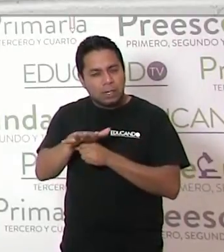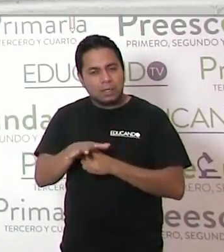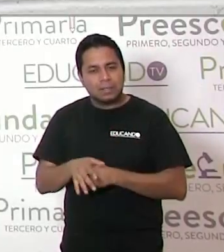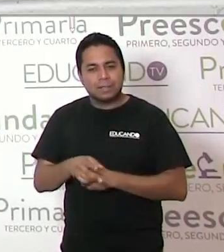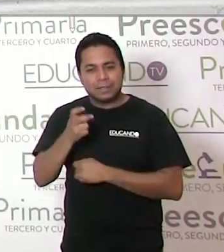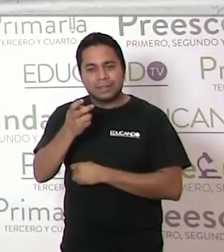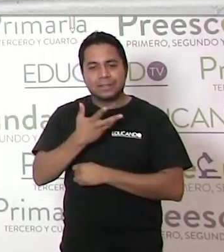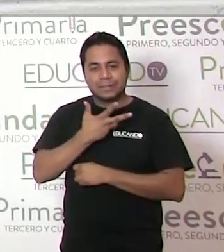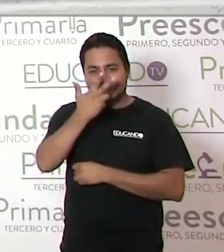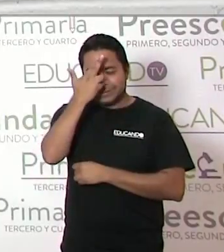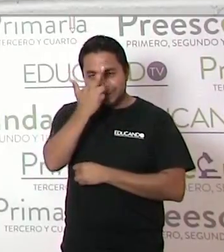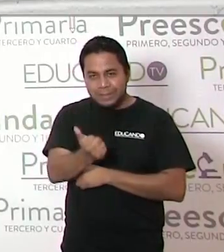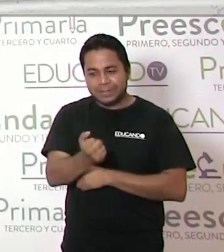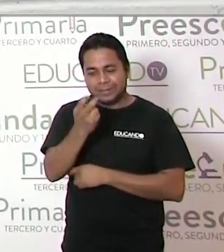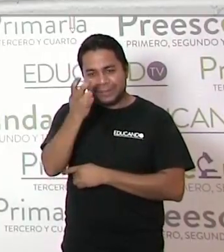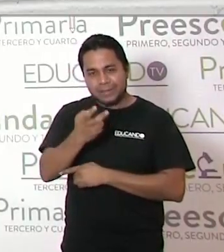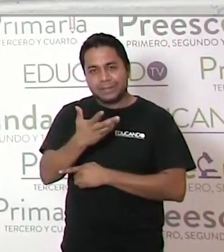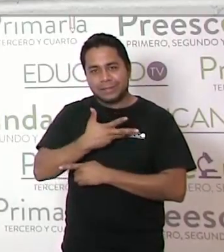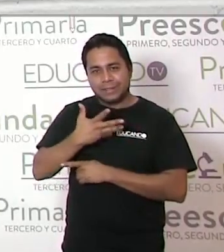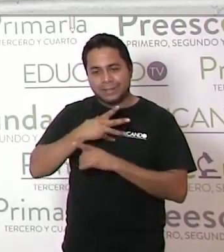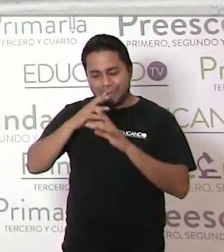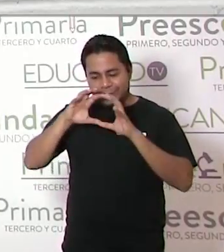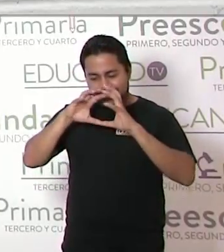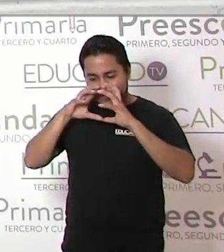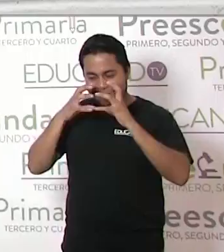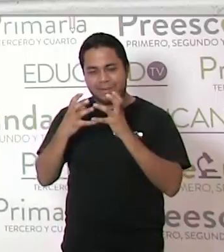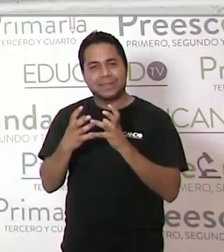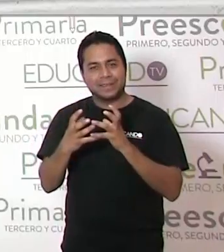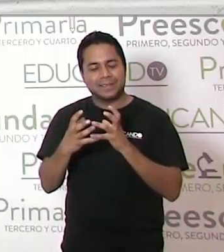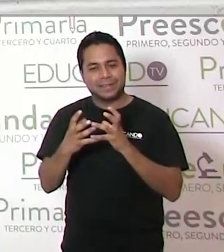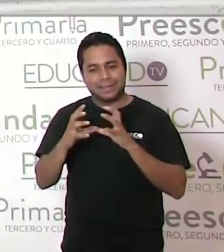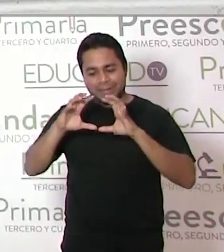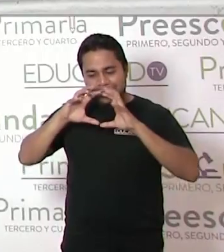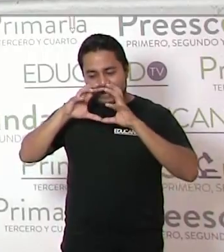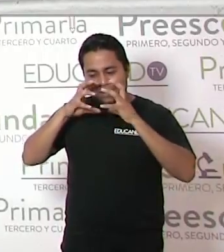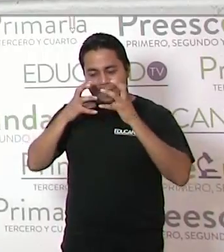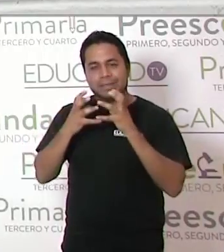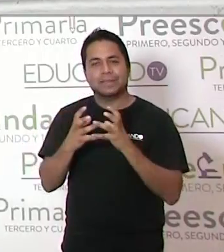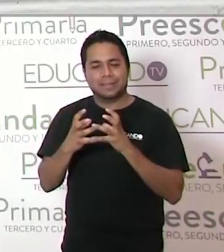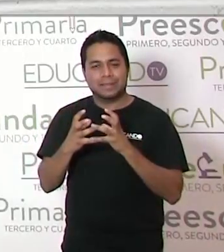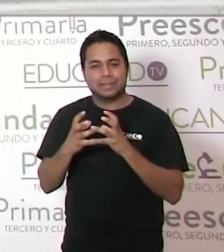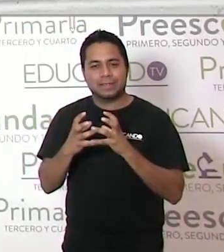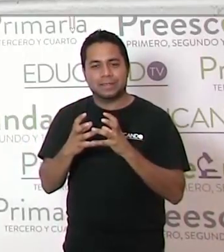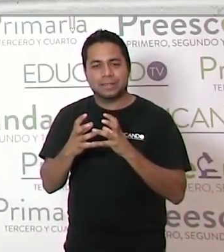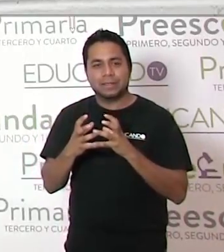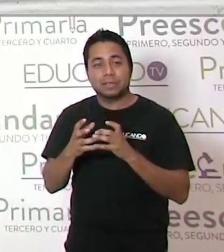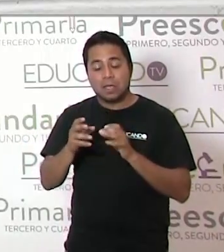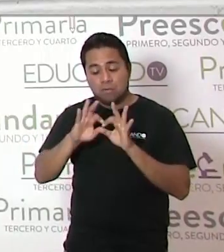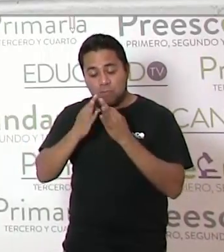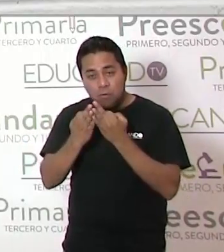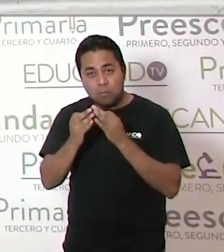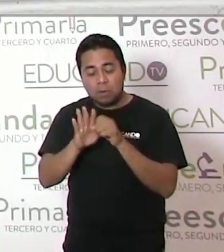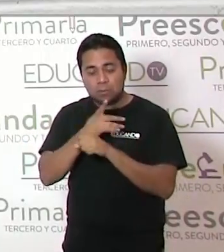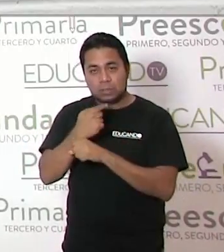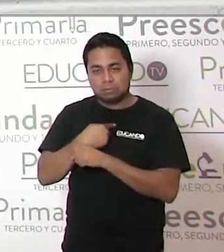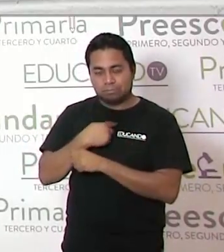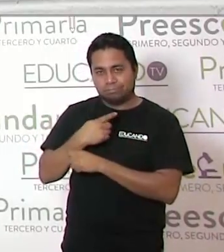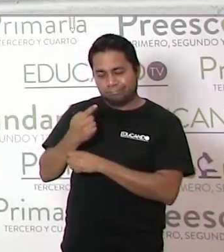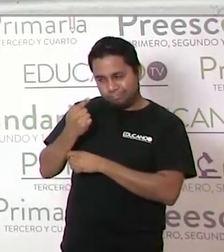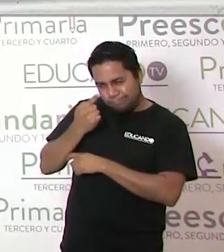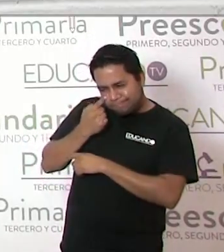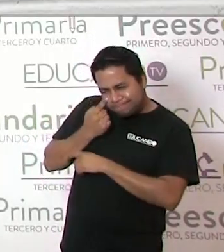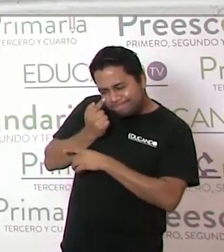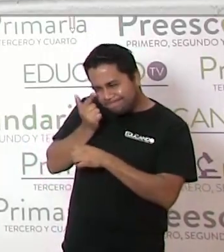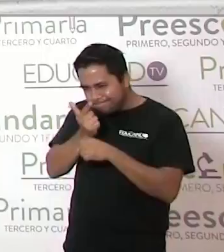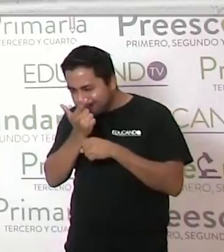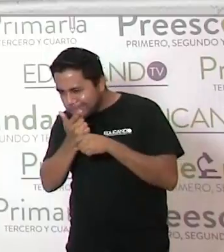¡Exacto! Una esfera. Una esfera se forma porque nuestra visión